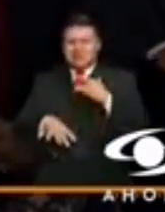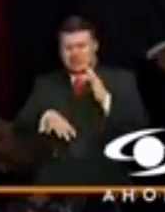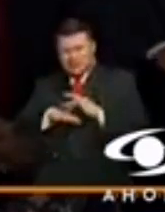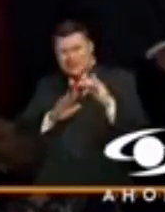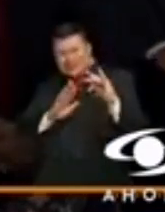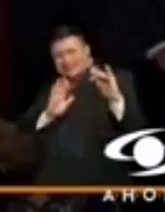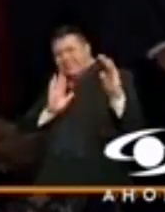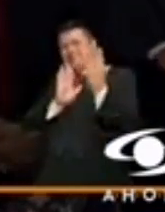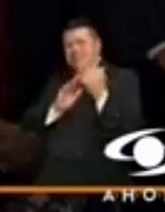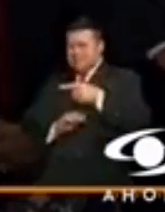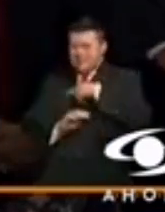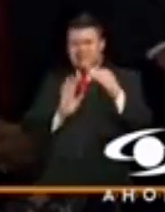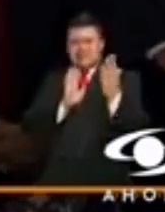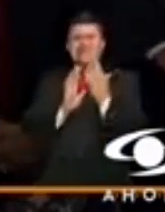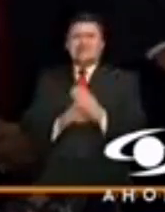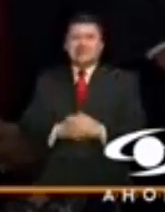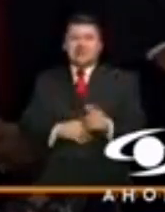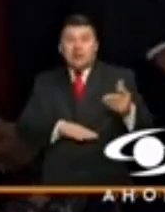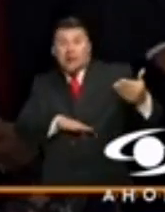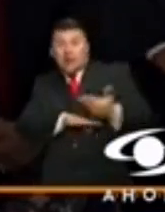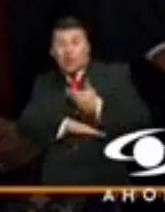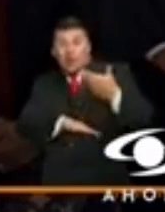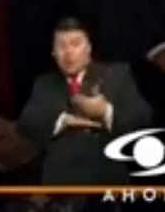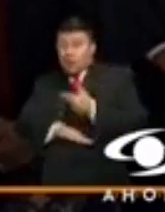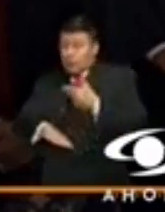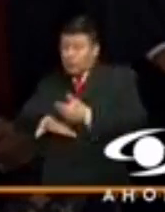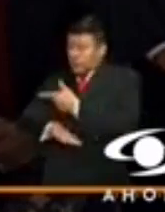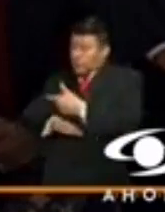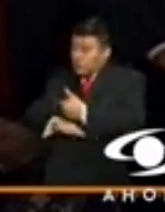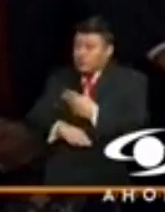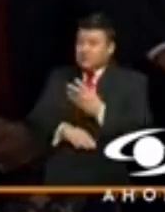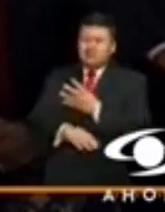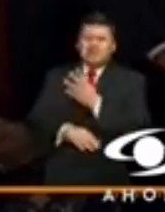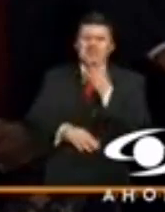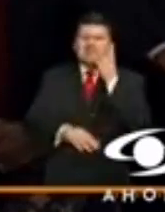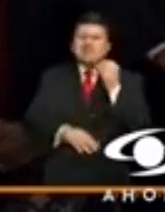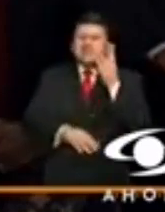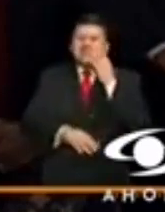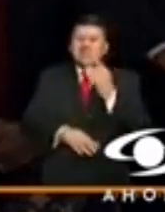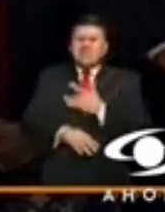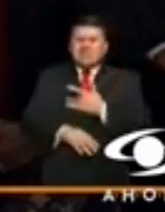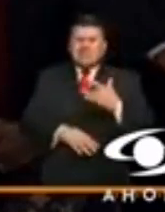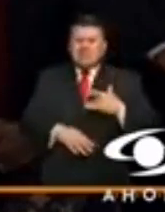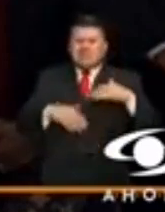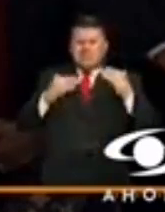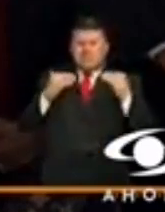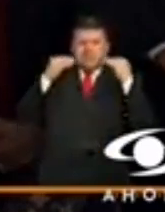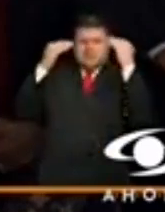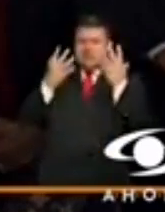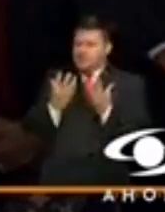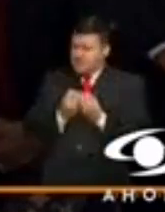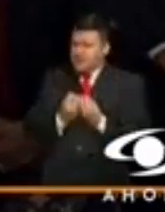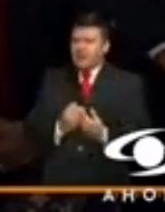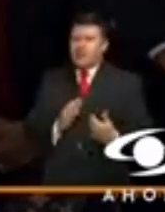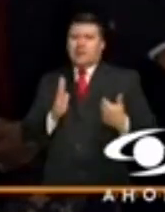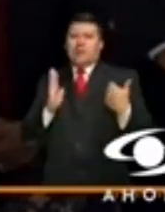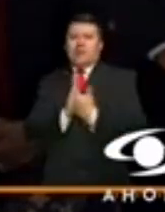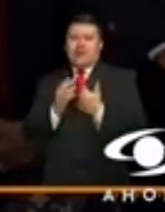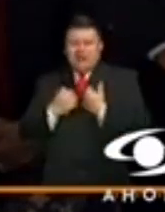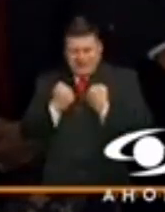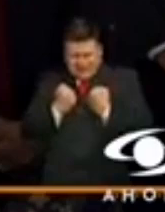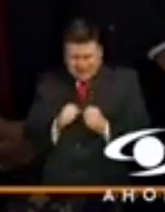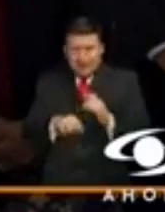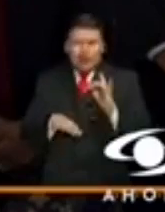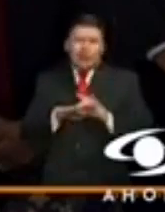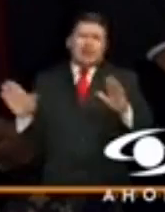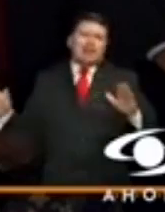enfrentando. Eso es lo que nos han aconsejado los expertos en salud que nos vienen acompañando. Esto justifica los esfuerzos de